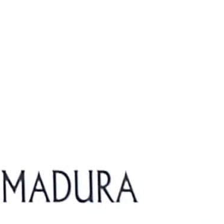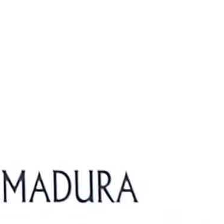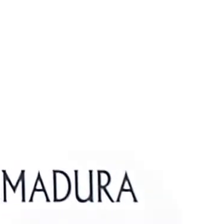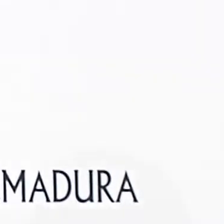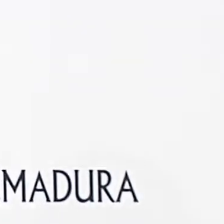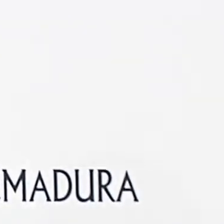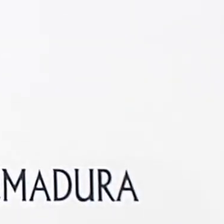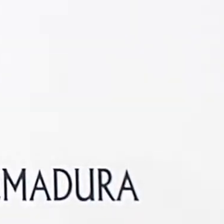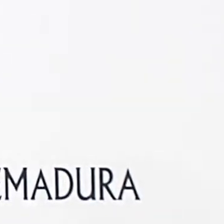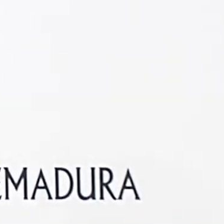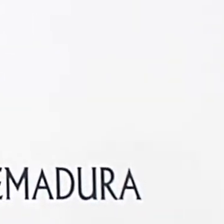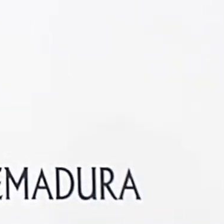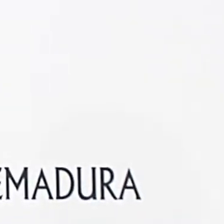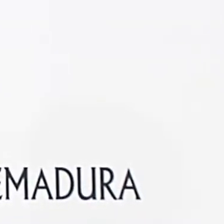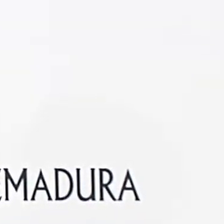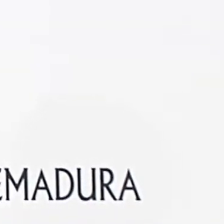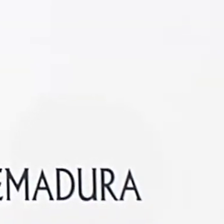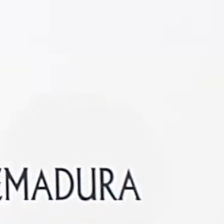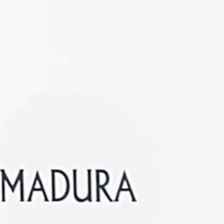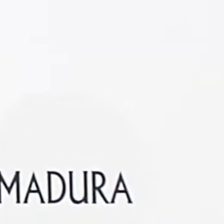Vale, cuando vosotros me digáis.